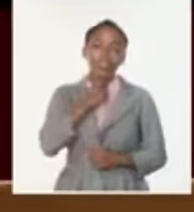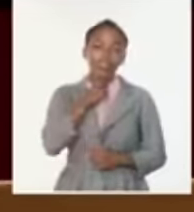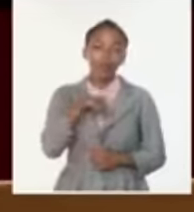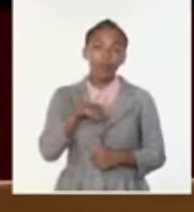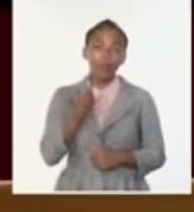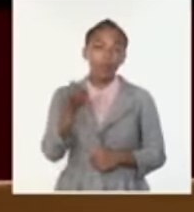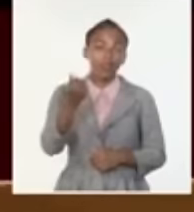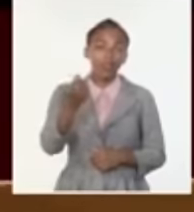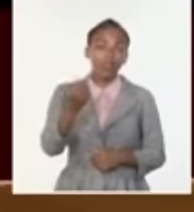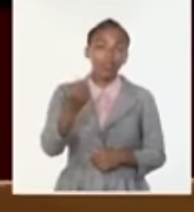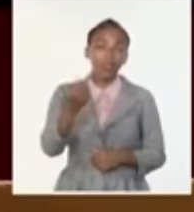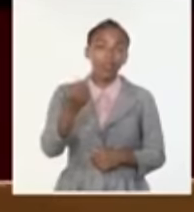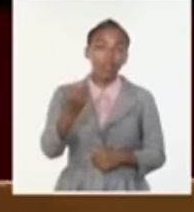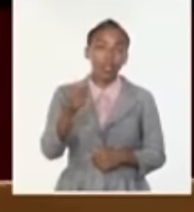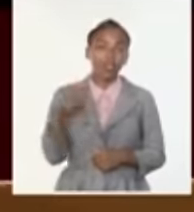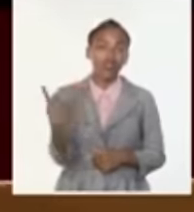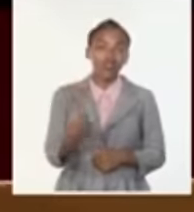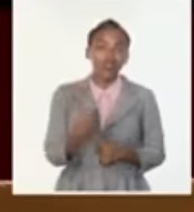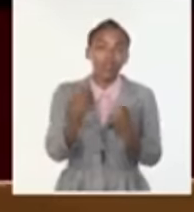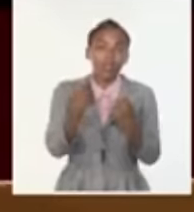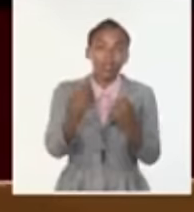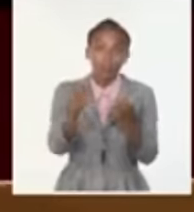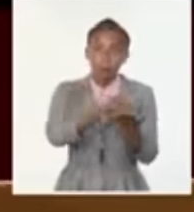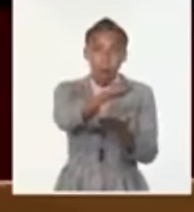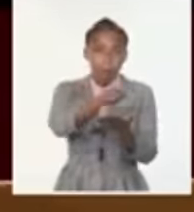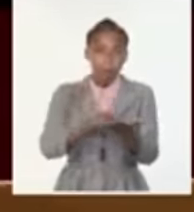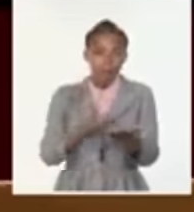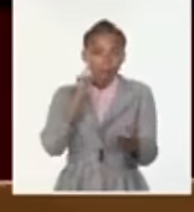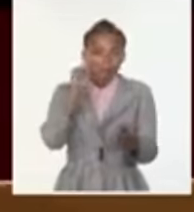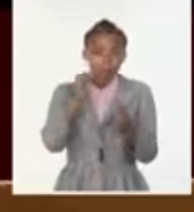más necesitamos tener un buen plan objetivo.